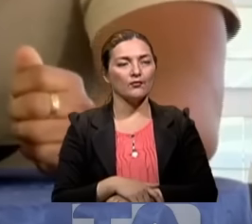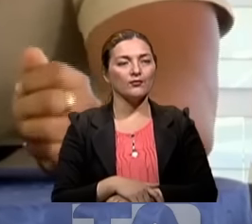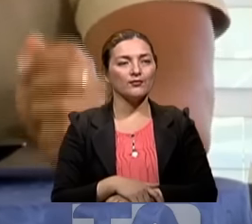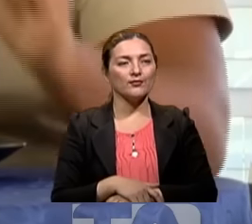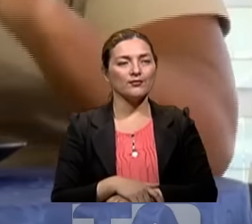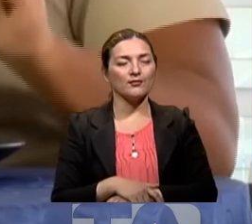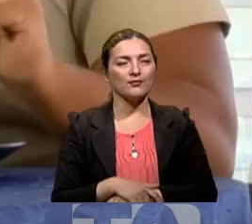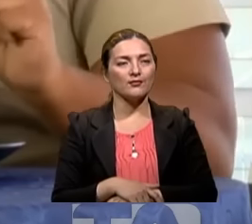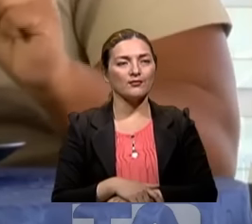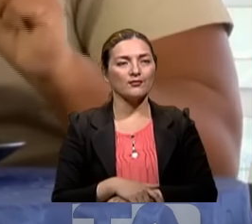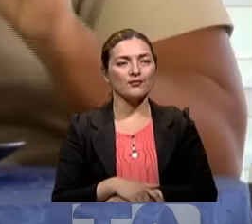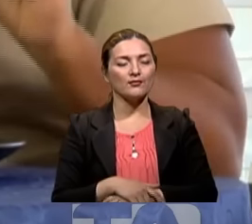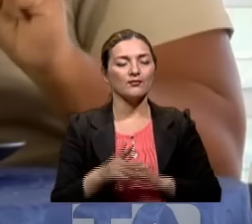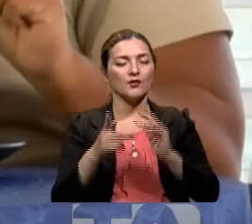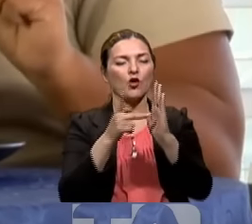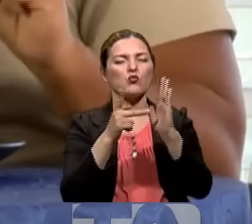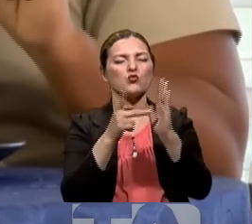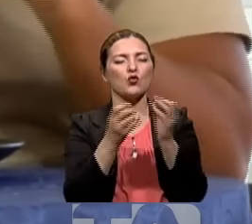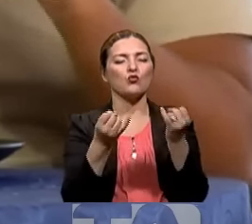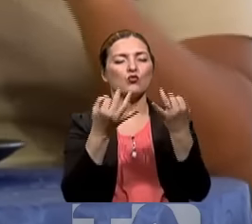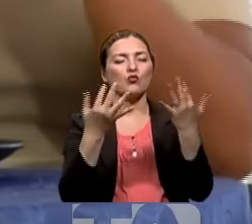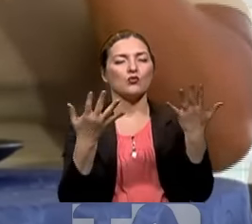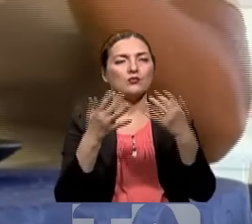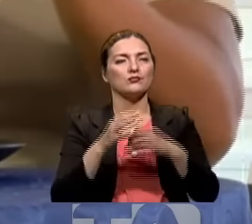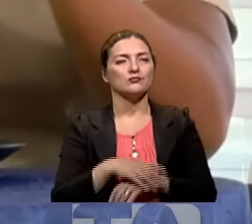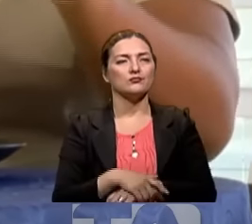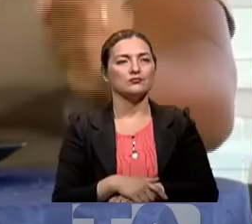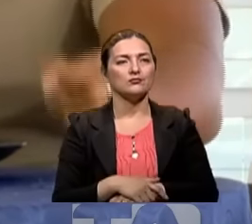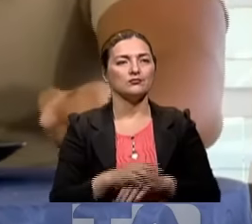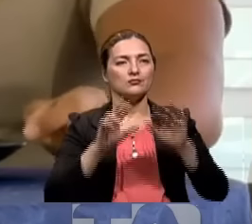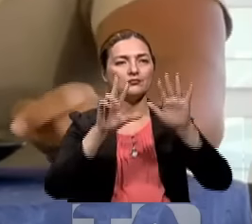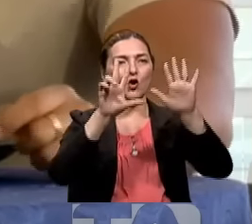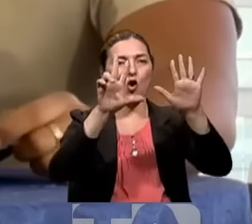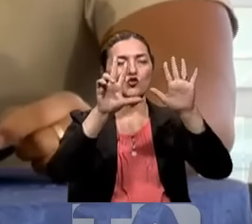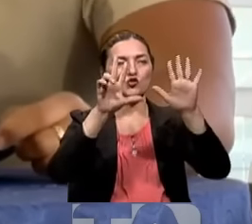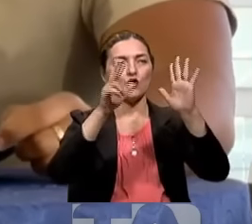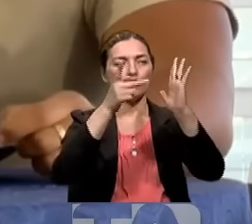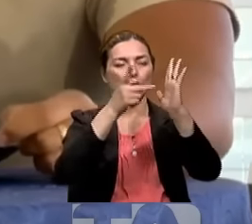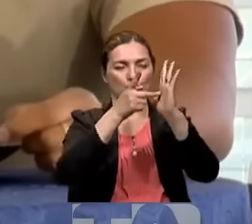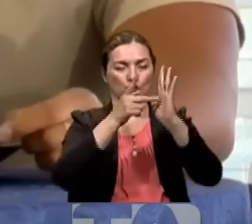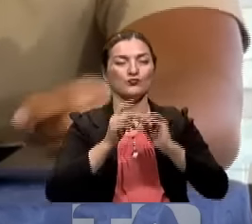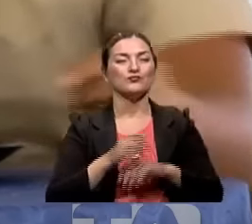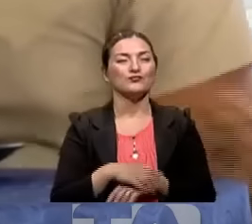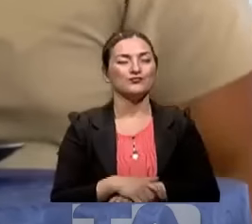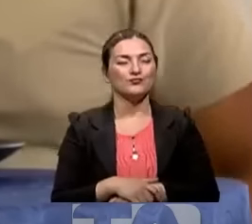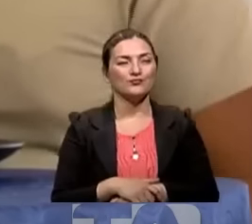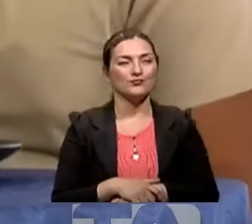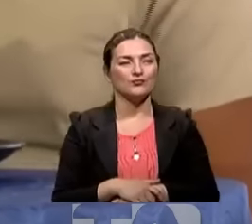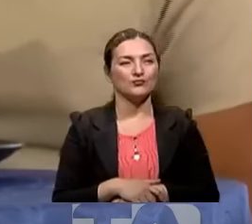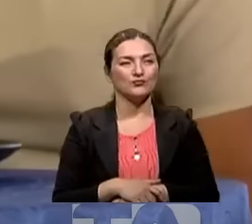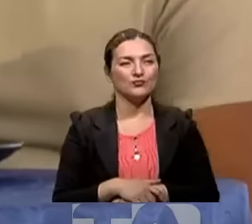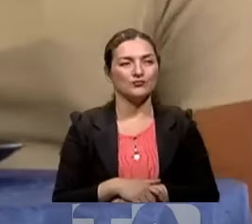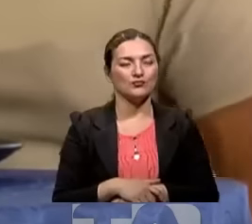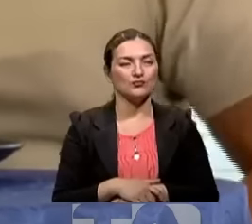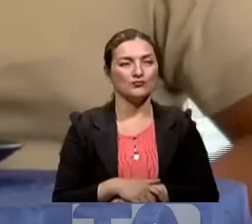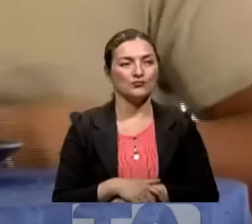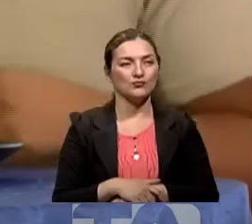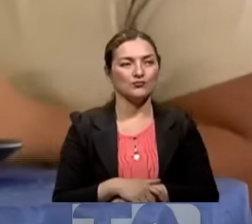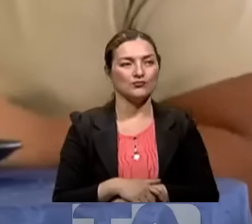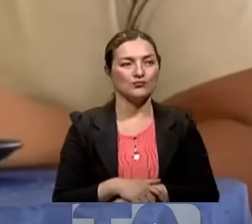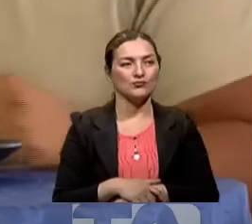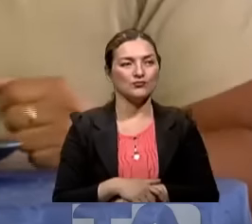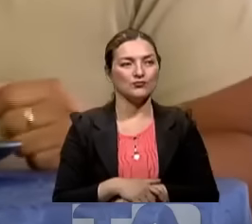David. Mi calificación para esta guagua es de 8 sobre 10. 8 puntos, 8 puntos acaba de